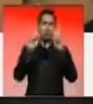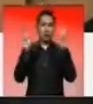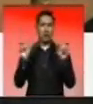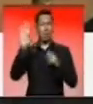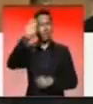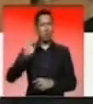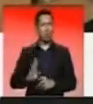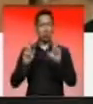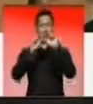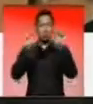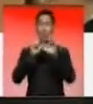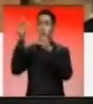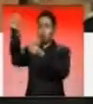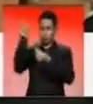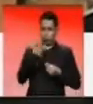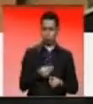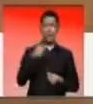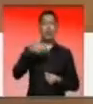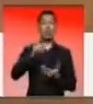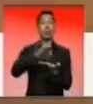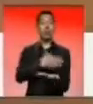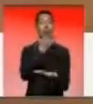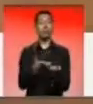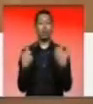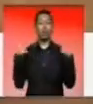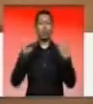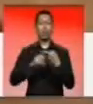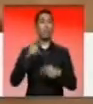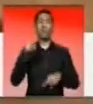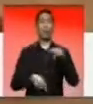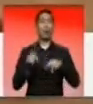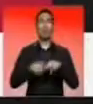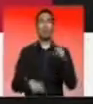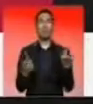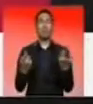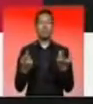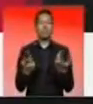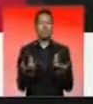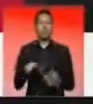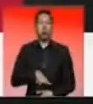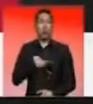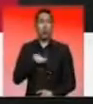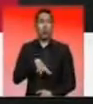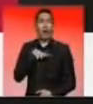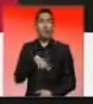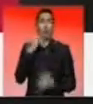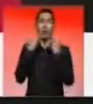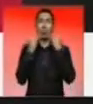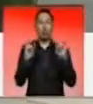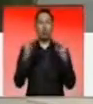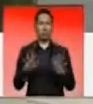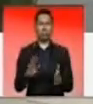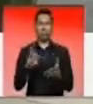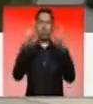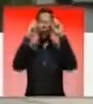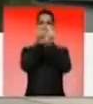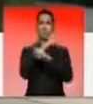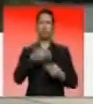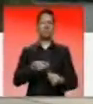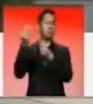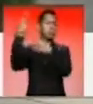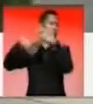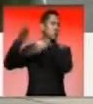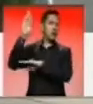Odebrecht entregados por Brasil porque no pudieron ser traducidos del portugués al español, como denunció el asambleísta Cristian Viteri vía